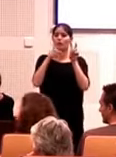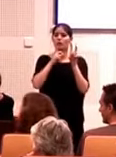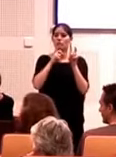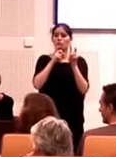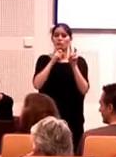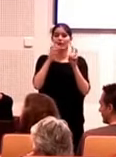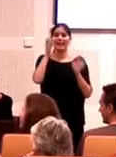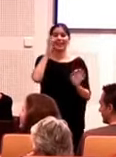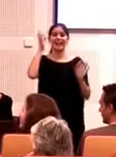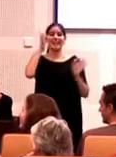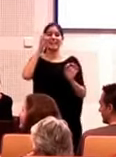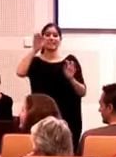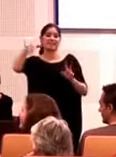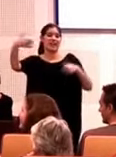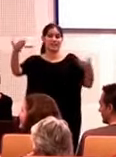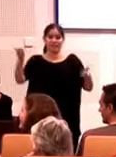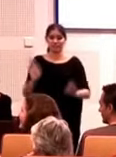Realidades ajenas.